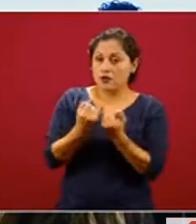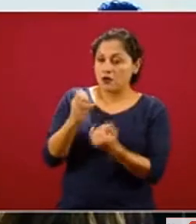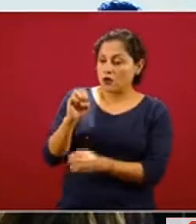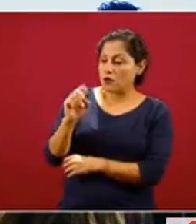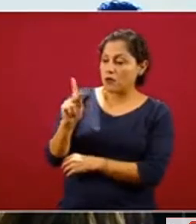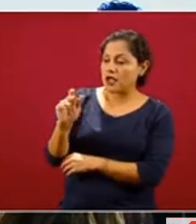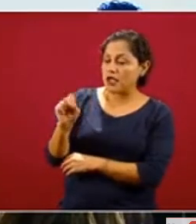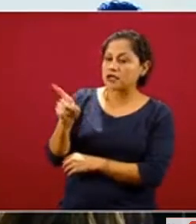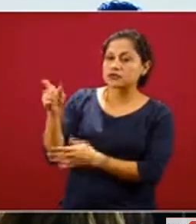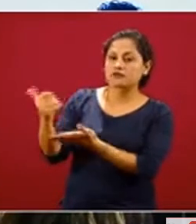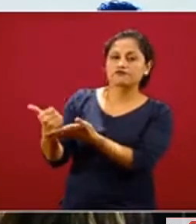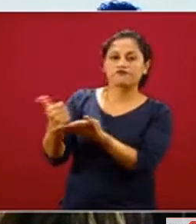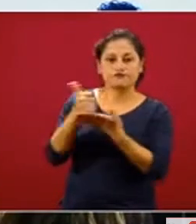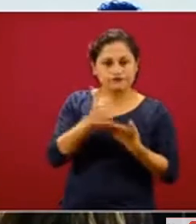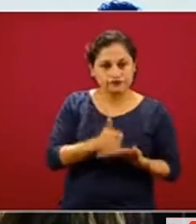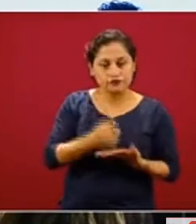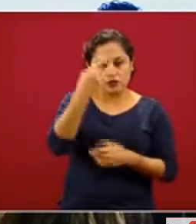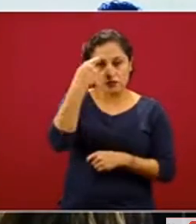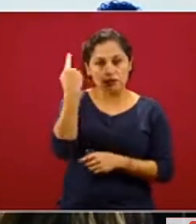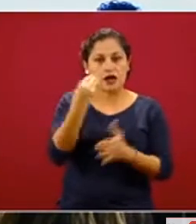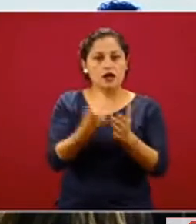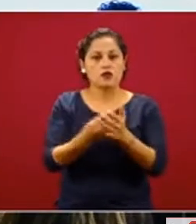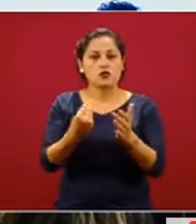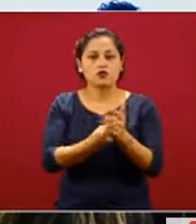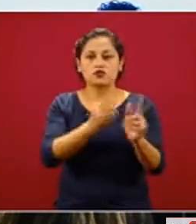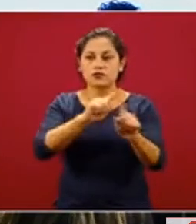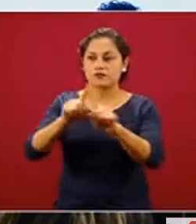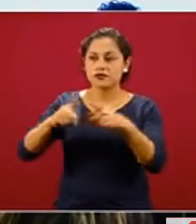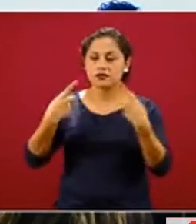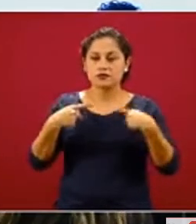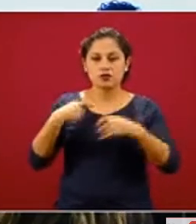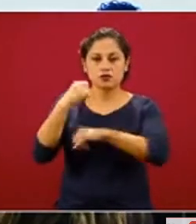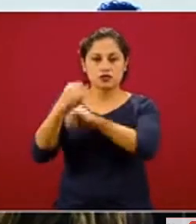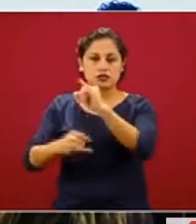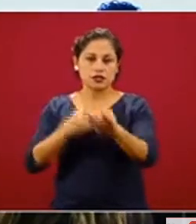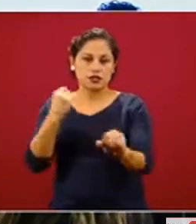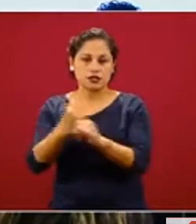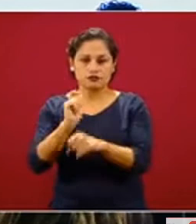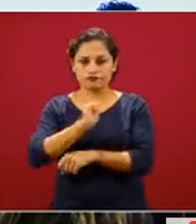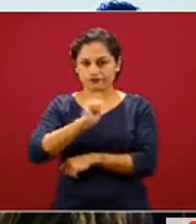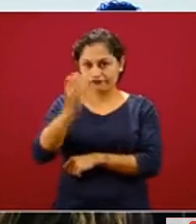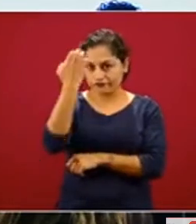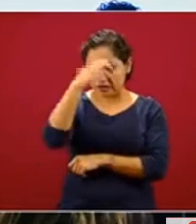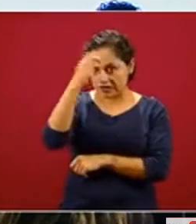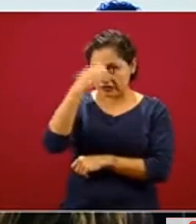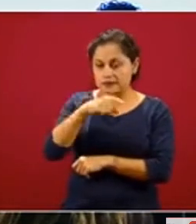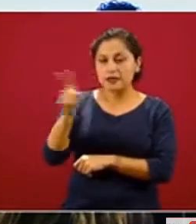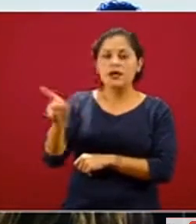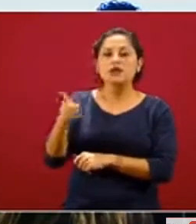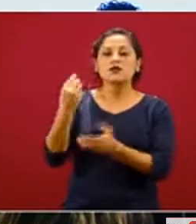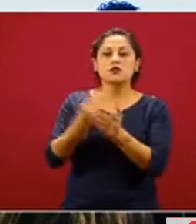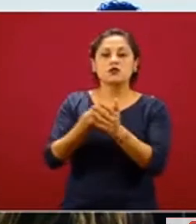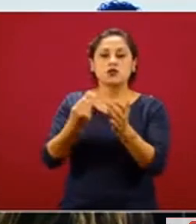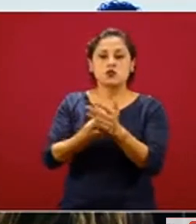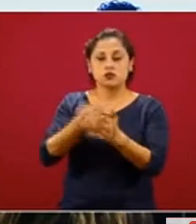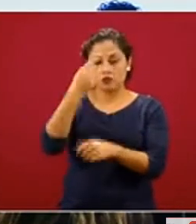ayudó mucho a tener un curso con expertos internacionales en la siguiente, donde pudimos establecer una